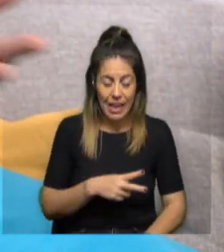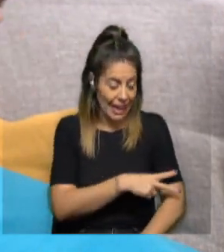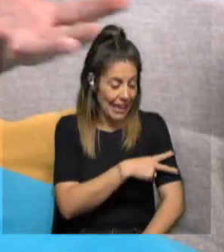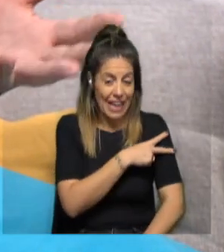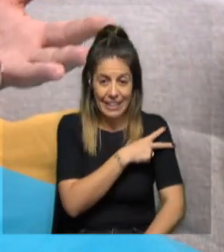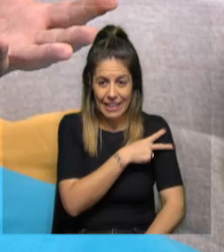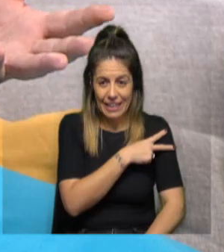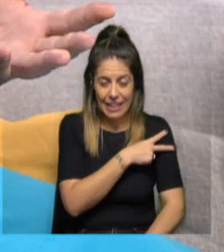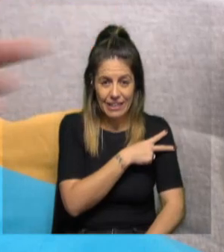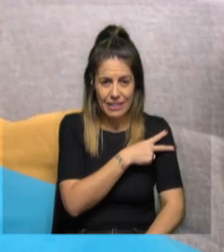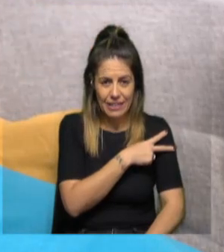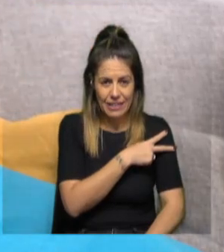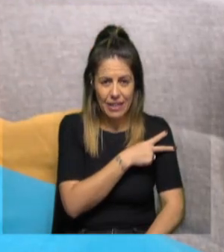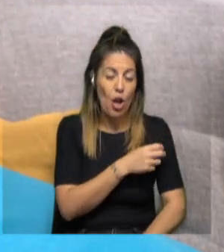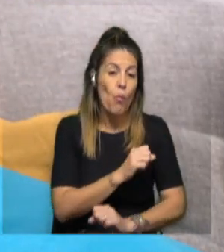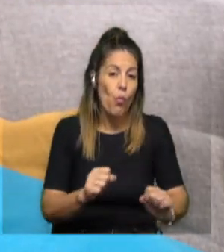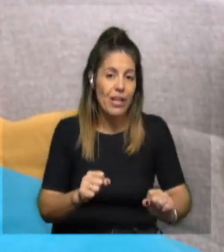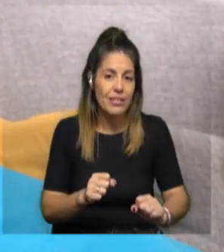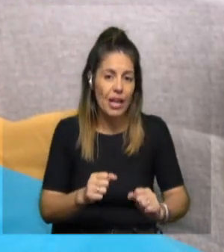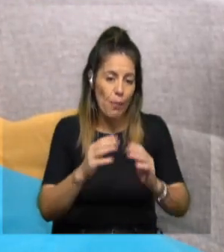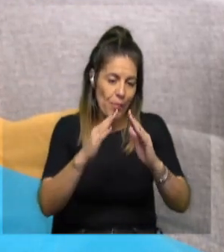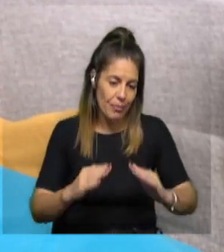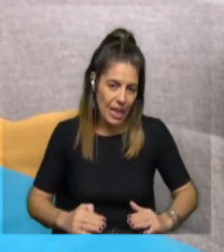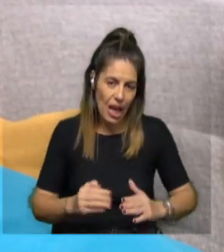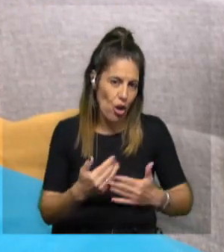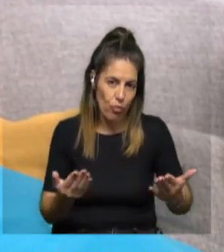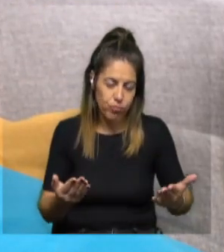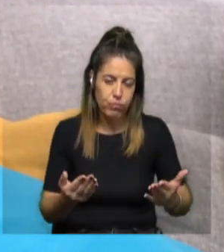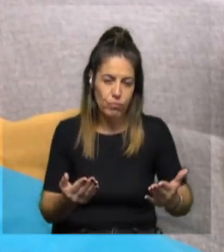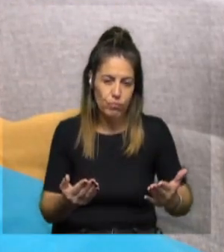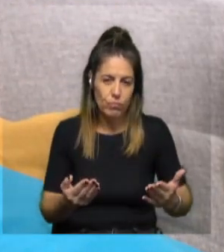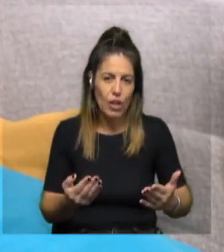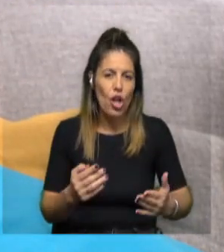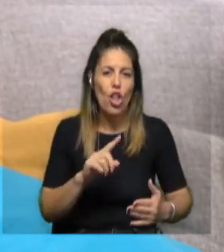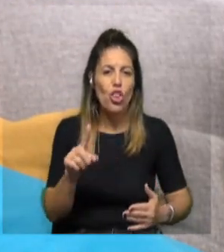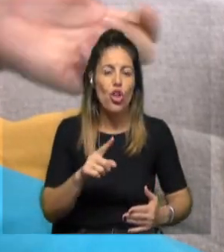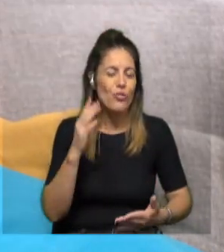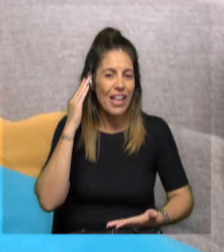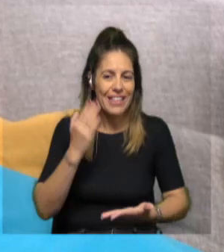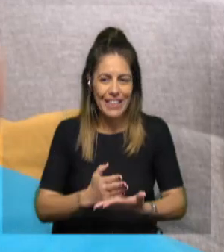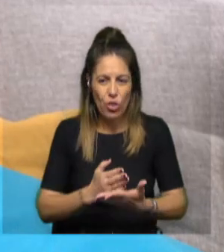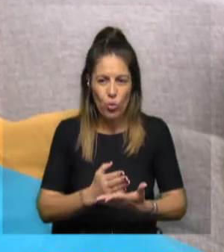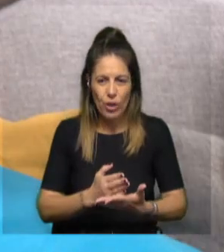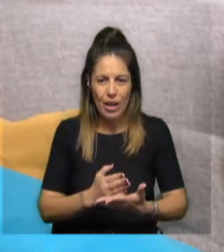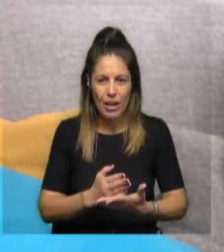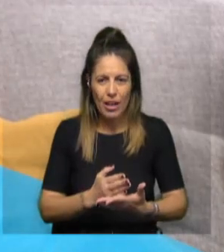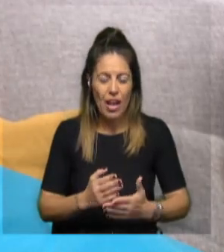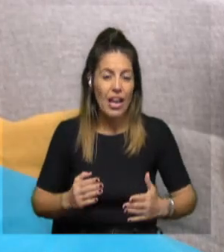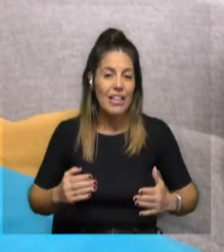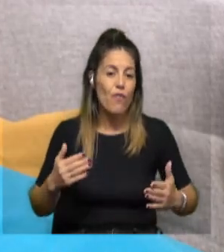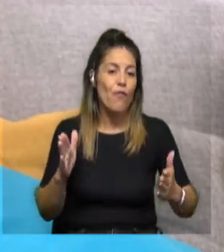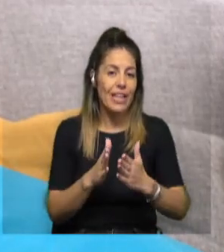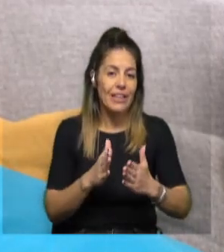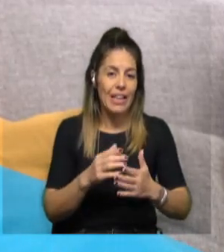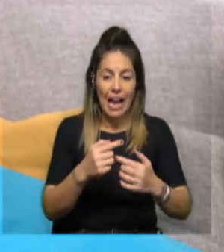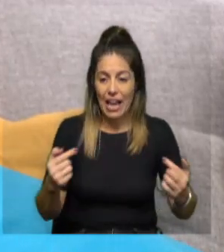donde se establecen jerarquías, sí. Que puede ser piramidal, donde no es una dictadura. La jerarquía es frente a los recursos más valiosos, la